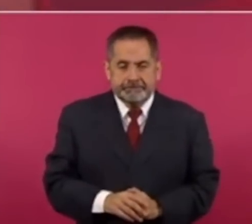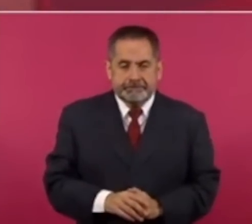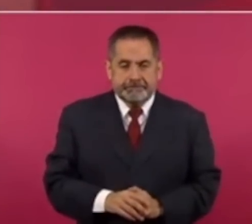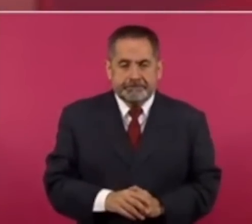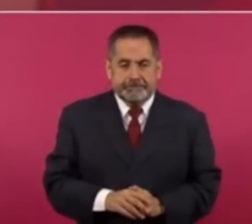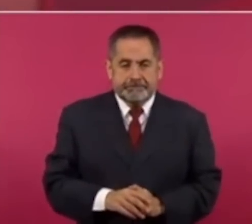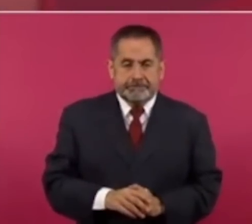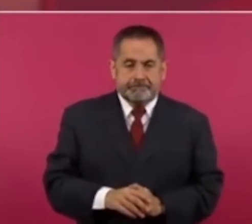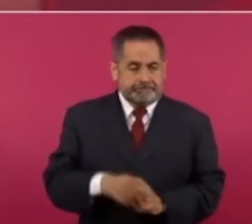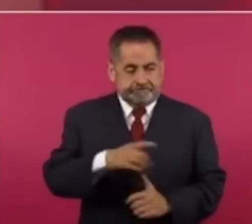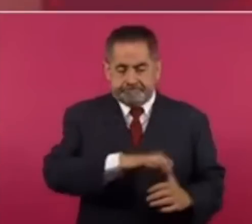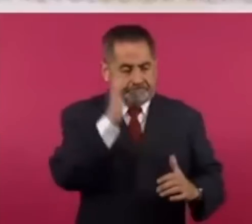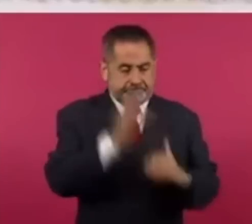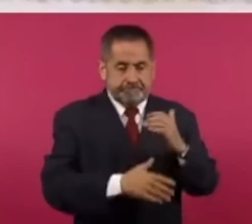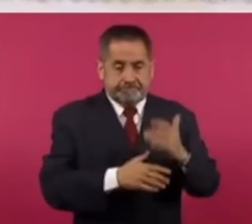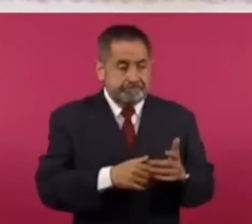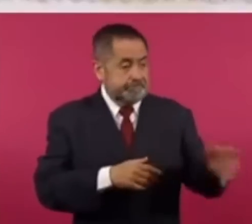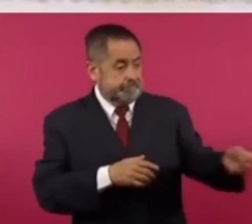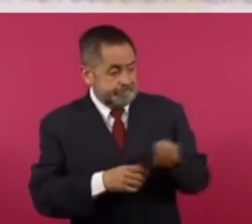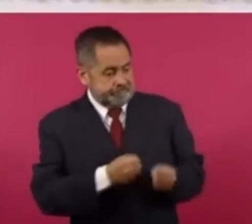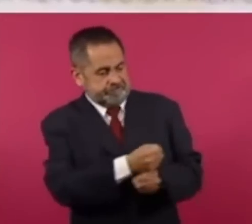Sí, porque eso se terminó.